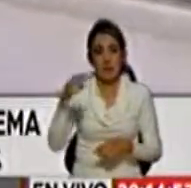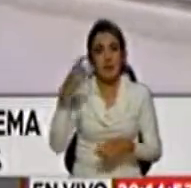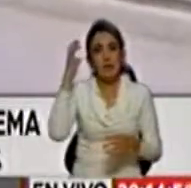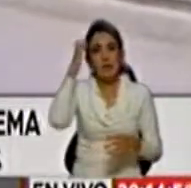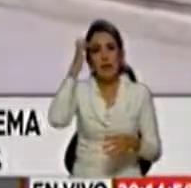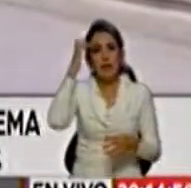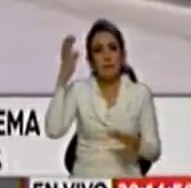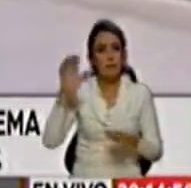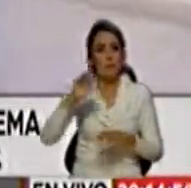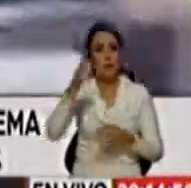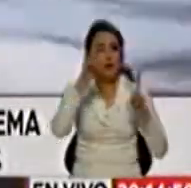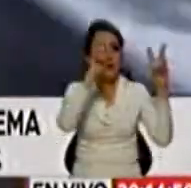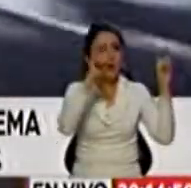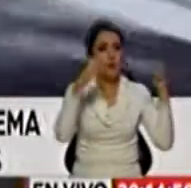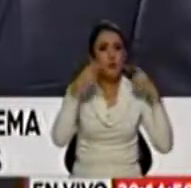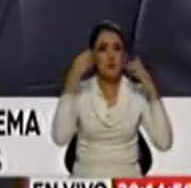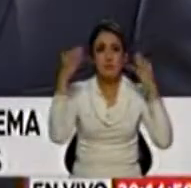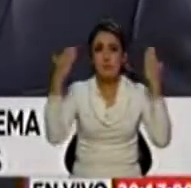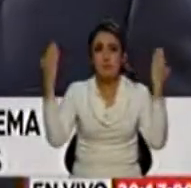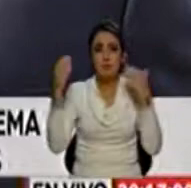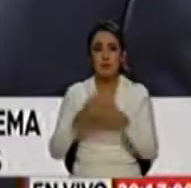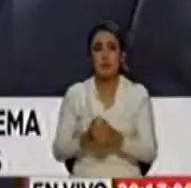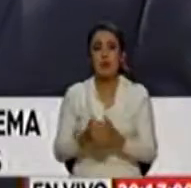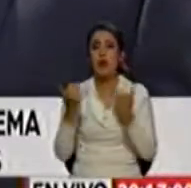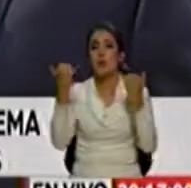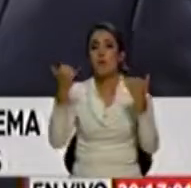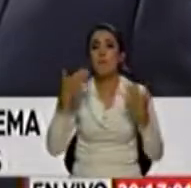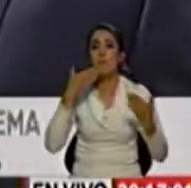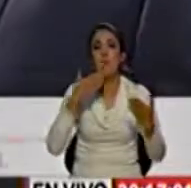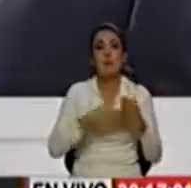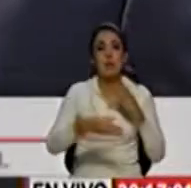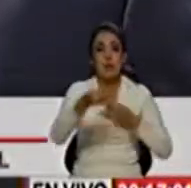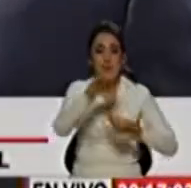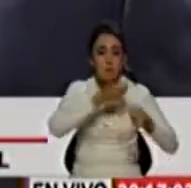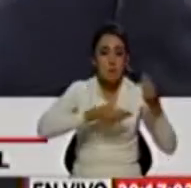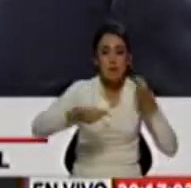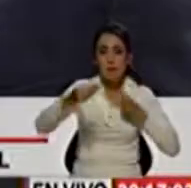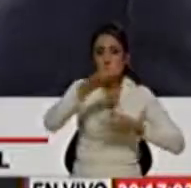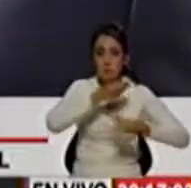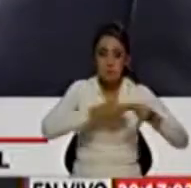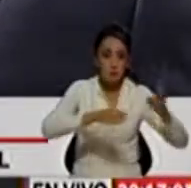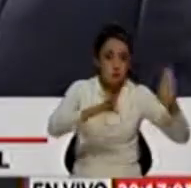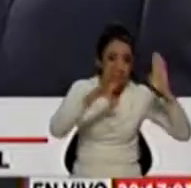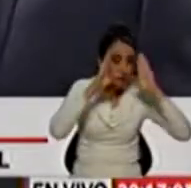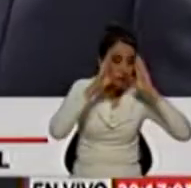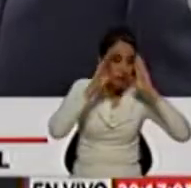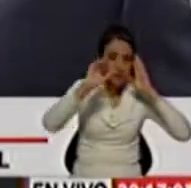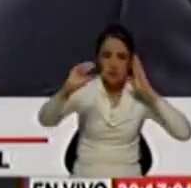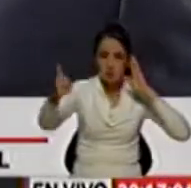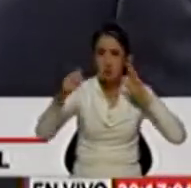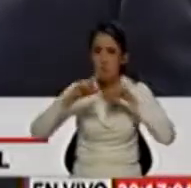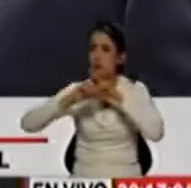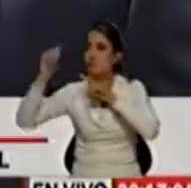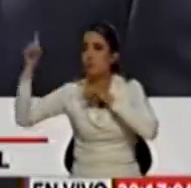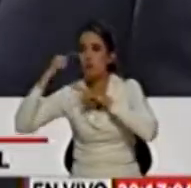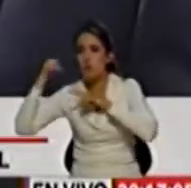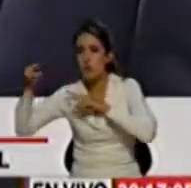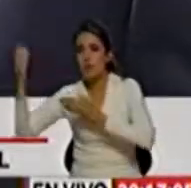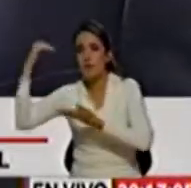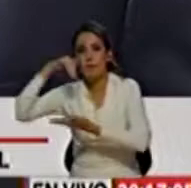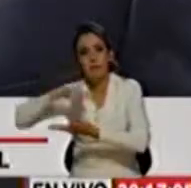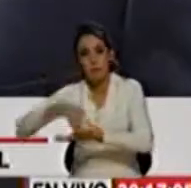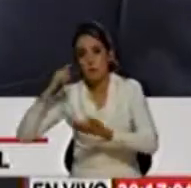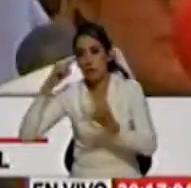palestra, hay otros temas que se pierden de vista. Estamos en la línea de atraer inversiones, pero todos estos temas lo que hacen realmente es ahuyentar